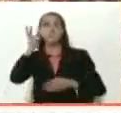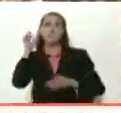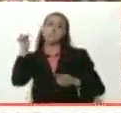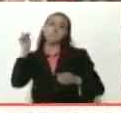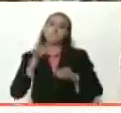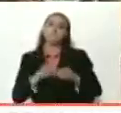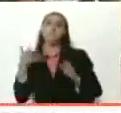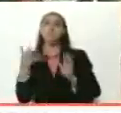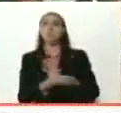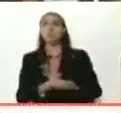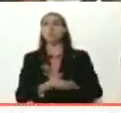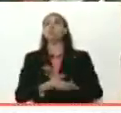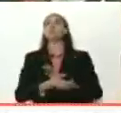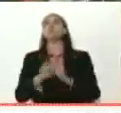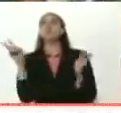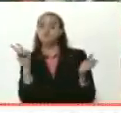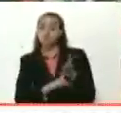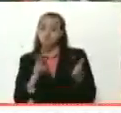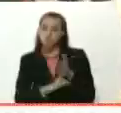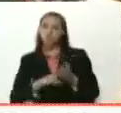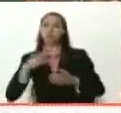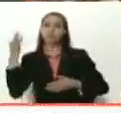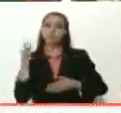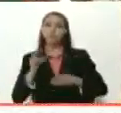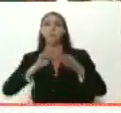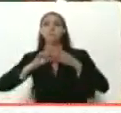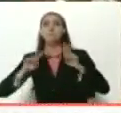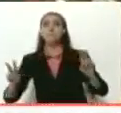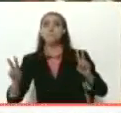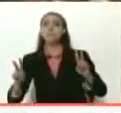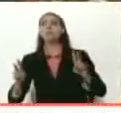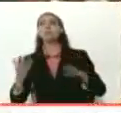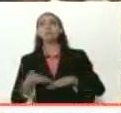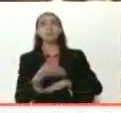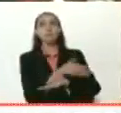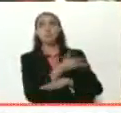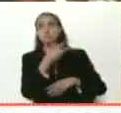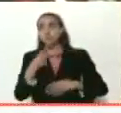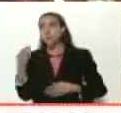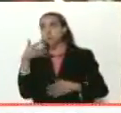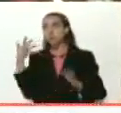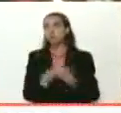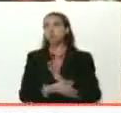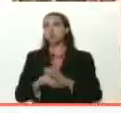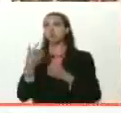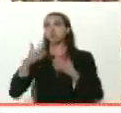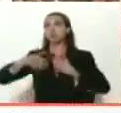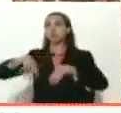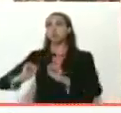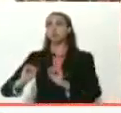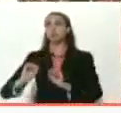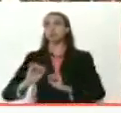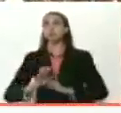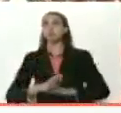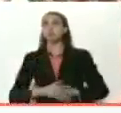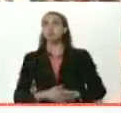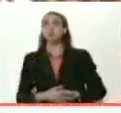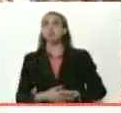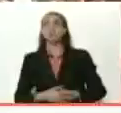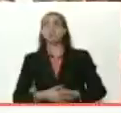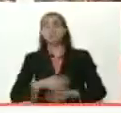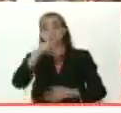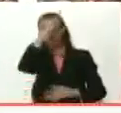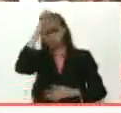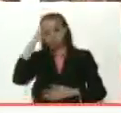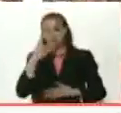verdadera, no la paz de los sepulcros, que era la paz que imponía la Cuarta República en base a represión. Muchas gracias al primer vicepresidente del